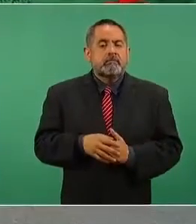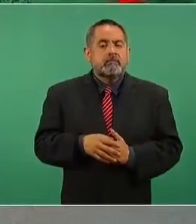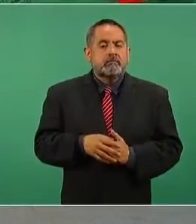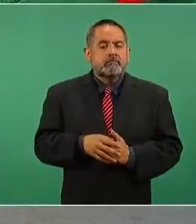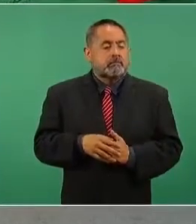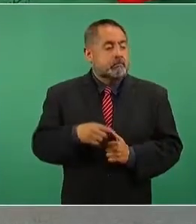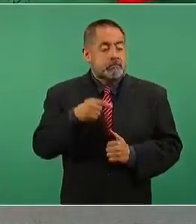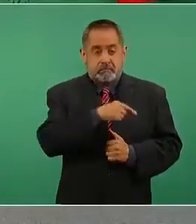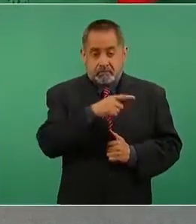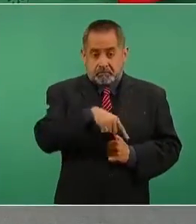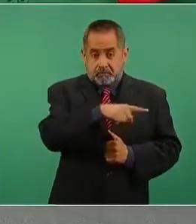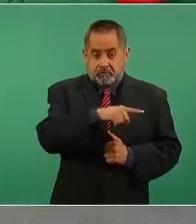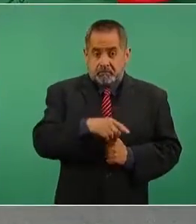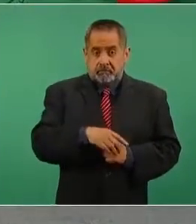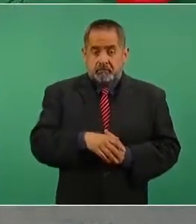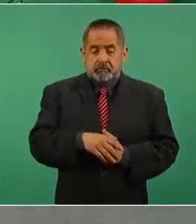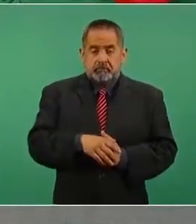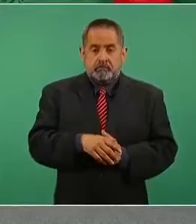metieron